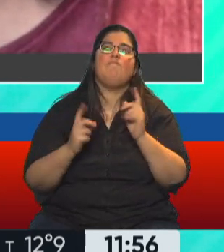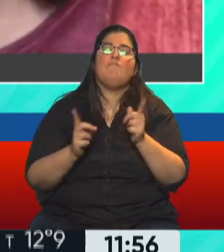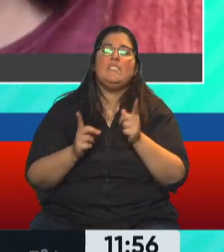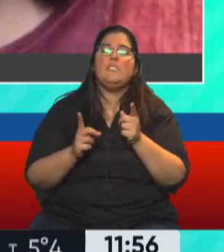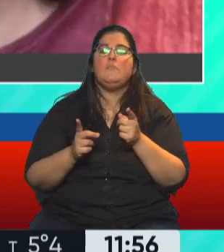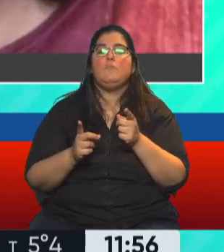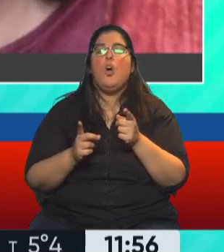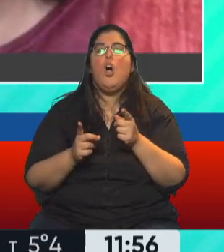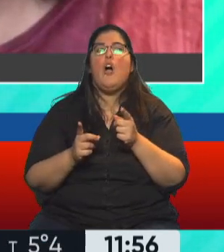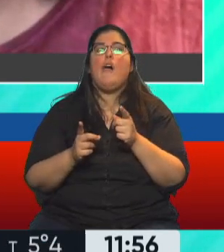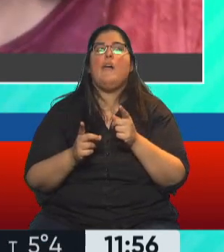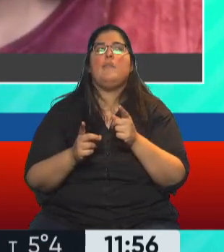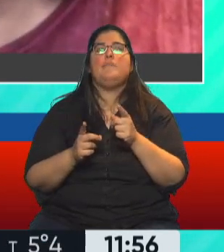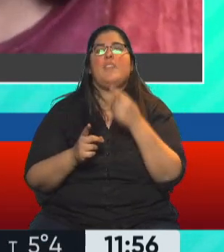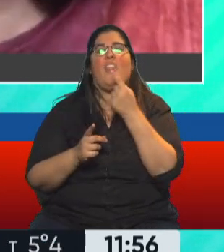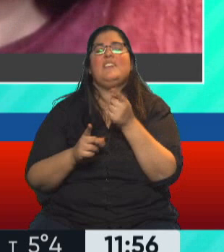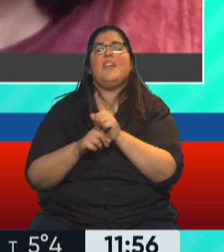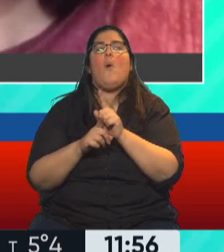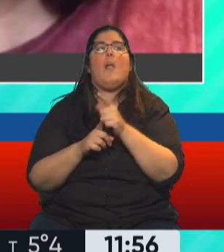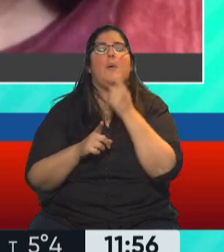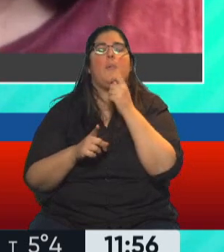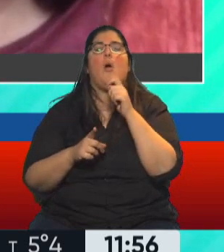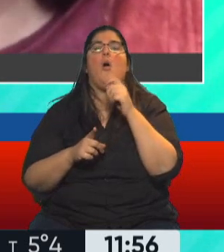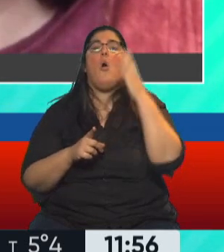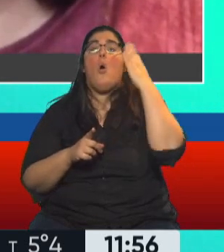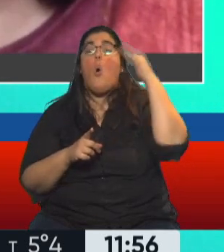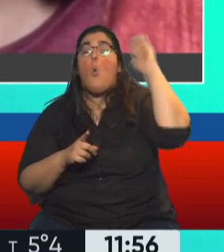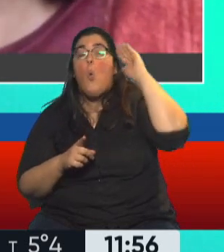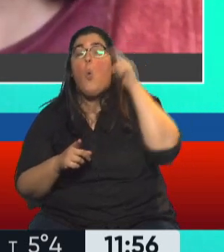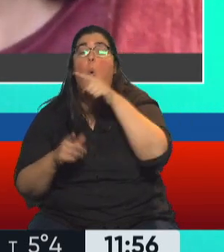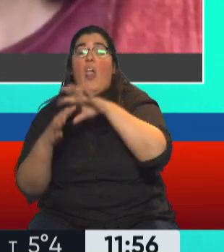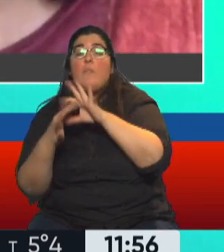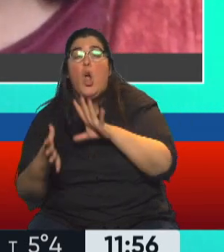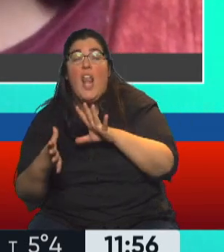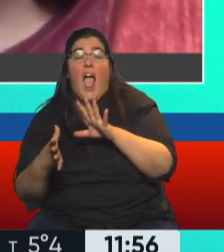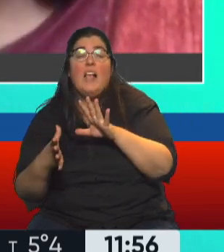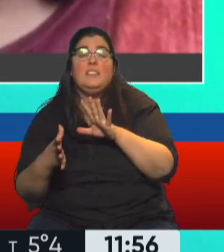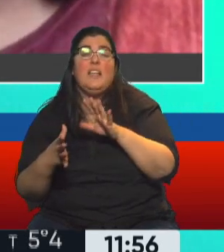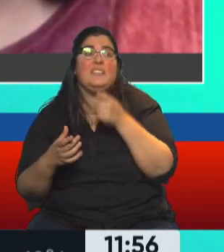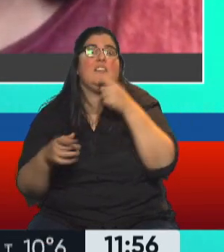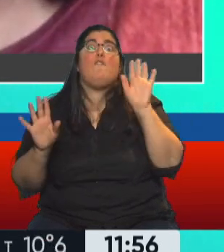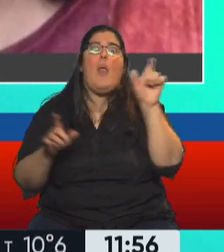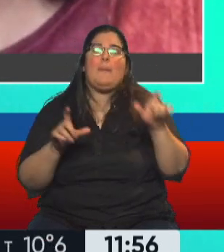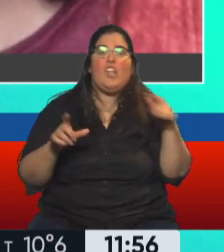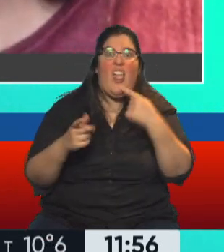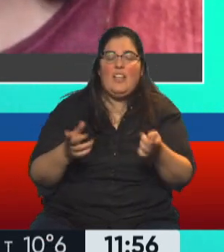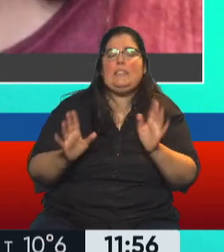el definir a Cuba como una democracia, o, ¿no es cierto?, esa defensa de